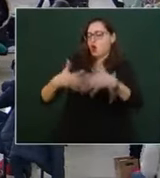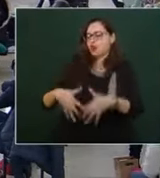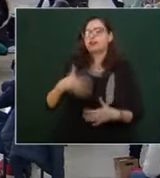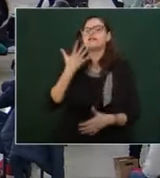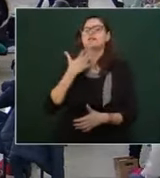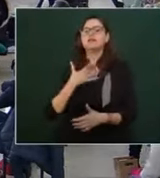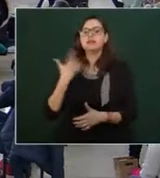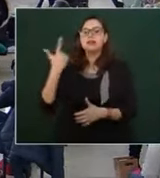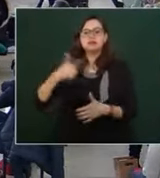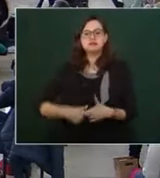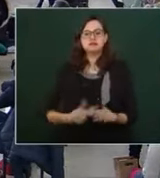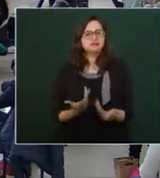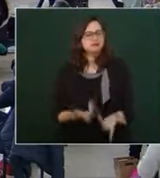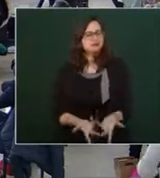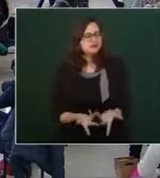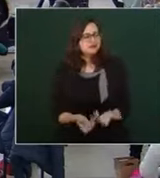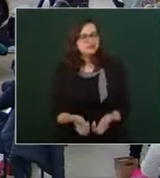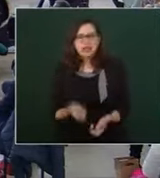Entonces,